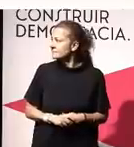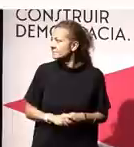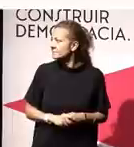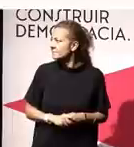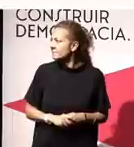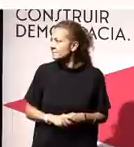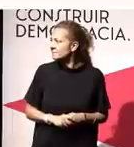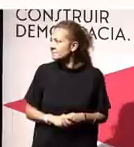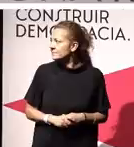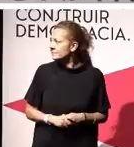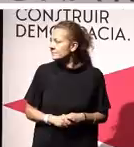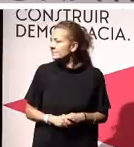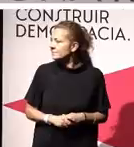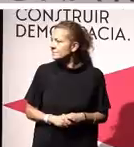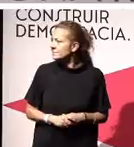Yo